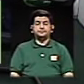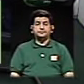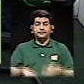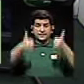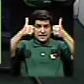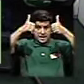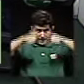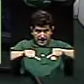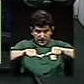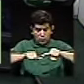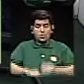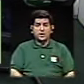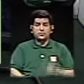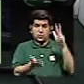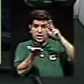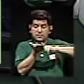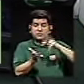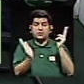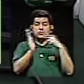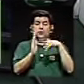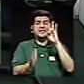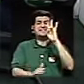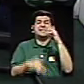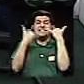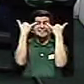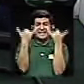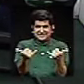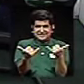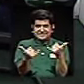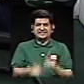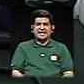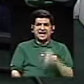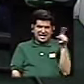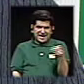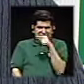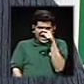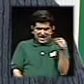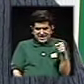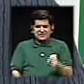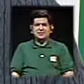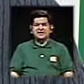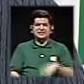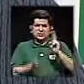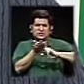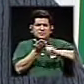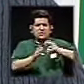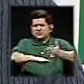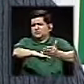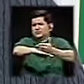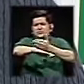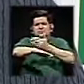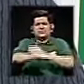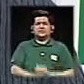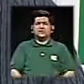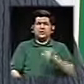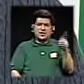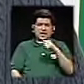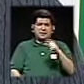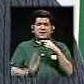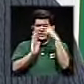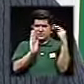tratado cuando el tratado se aprueba En el 2007 Ya la desgravación ya era muy avanzada ya el proceso de desregulación